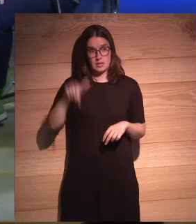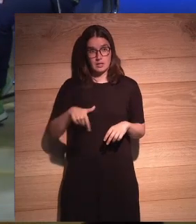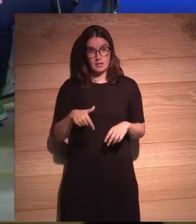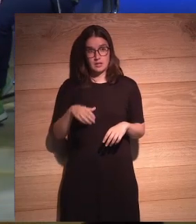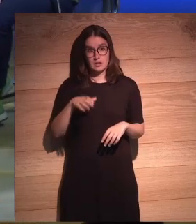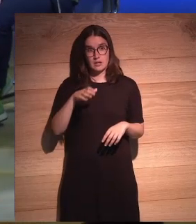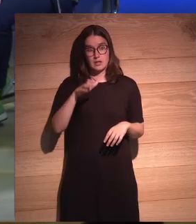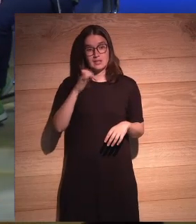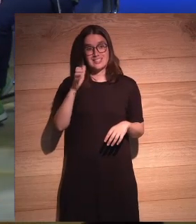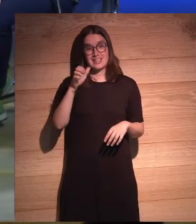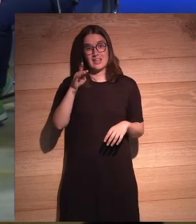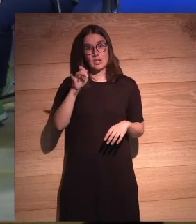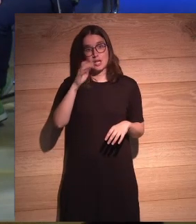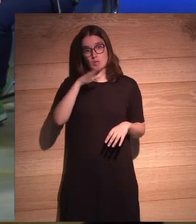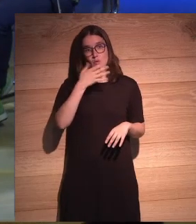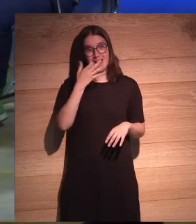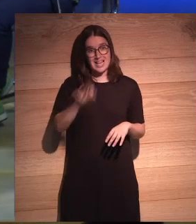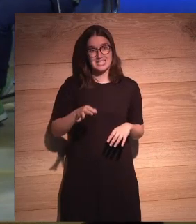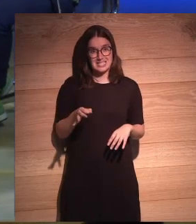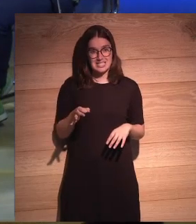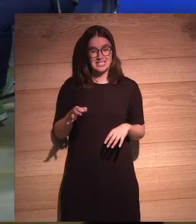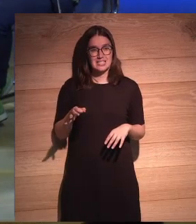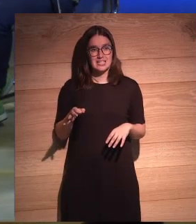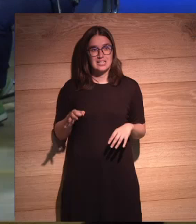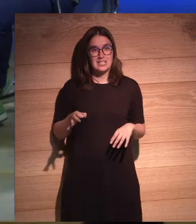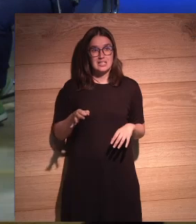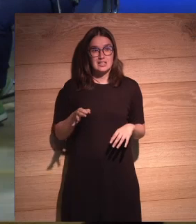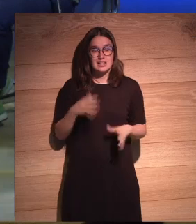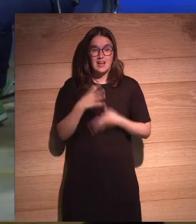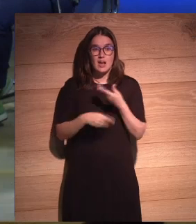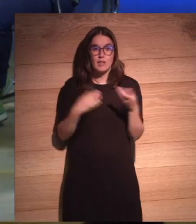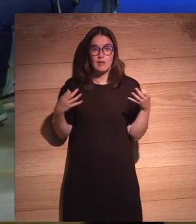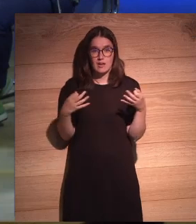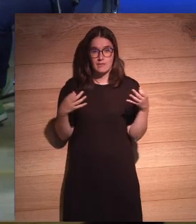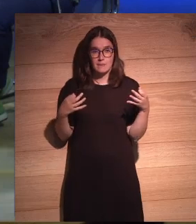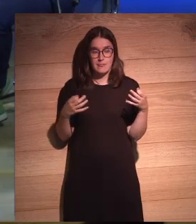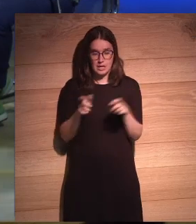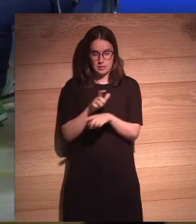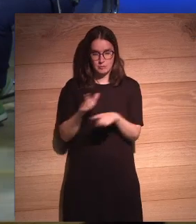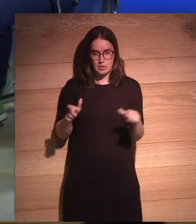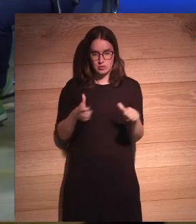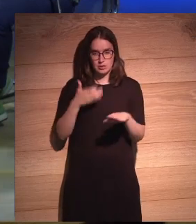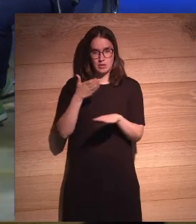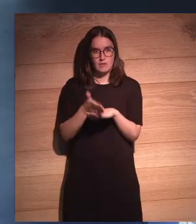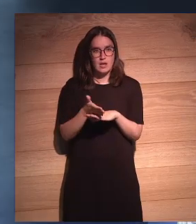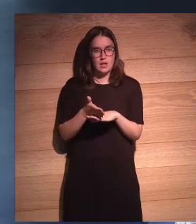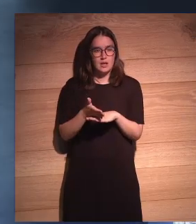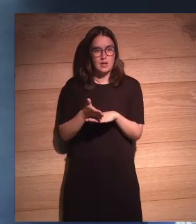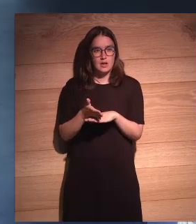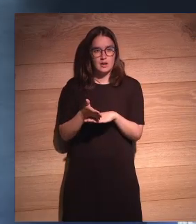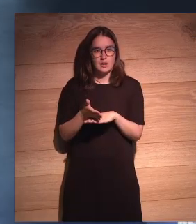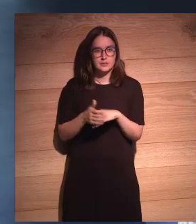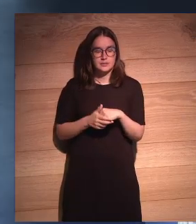el Jenny es el genio de Deakin, que lo que hace es sencillamente a la gente que va provista con un